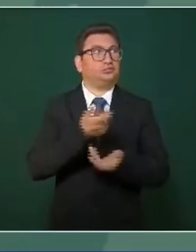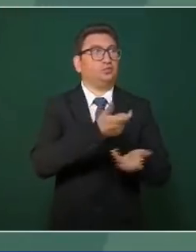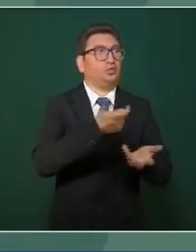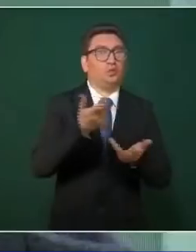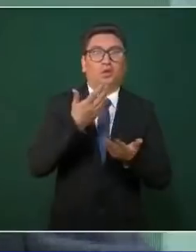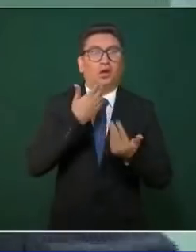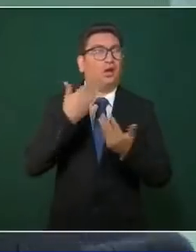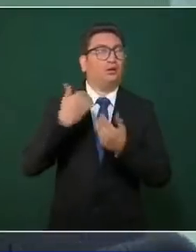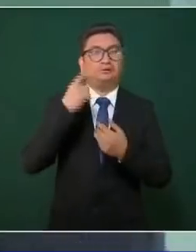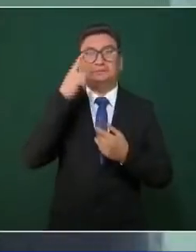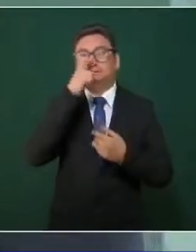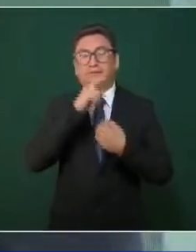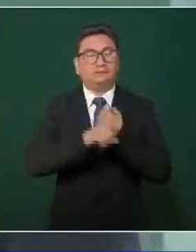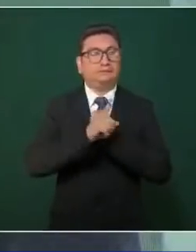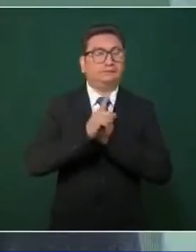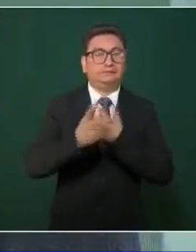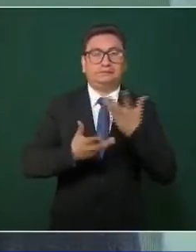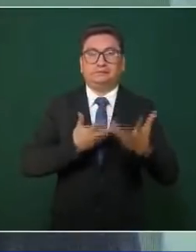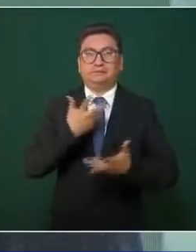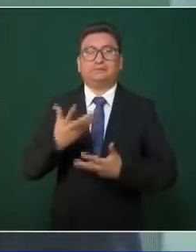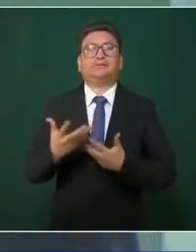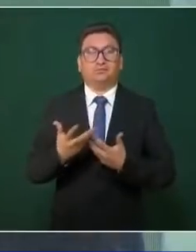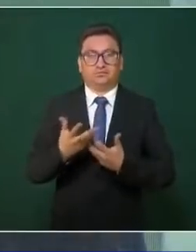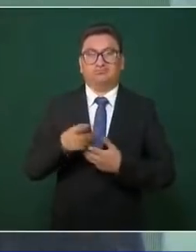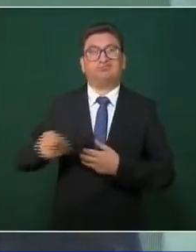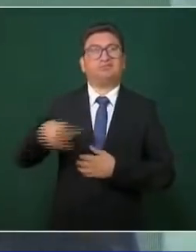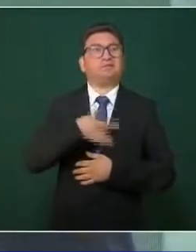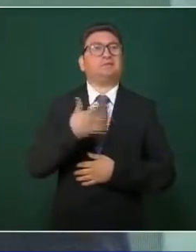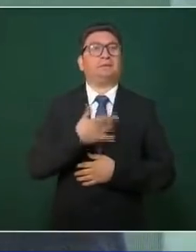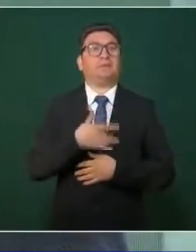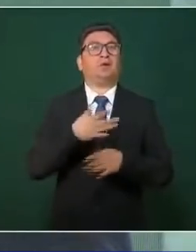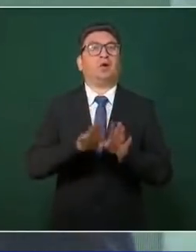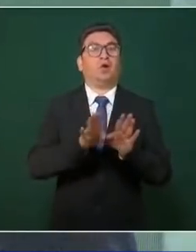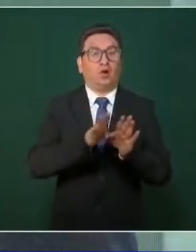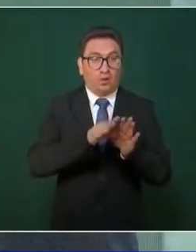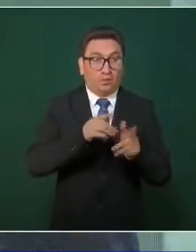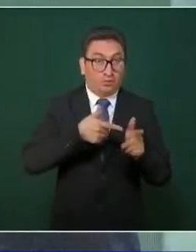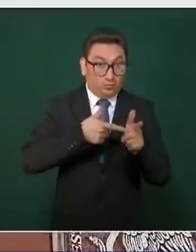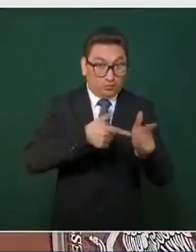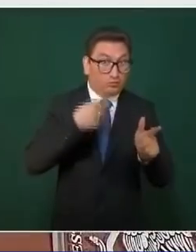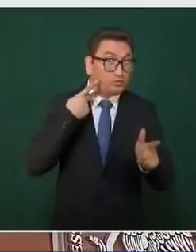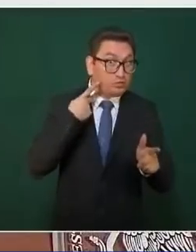tienen esperanza. ¿Cómo seguir con ese modelo